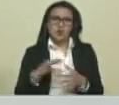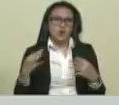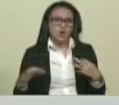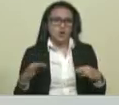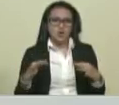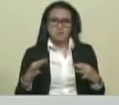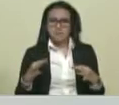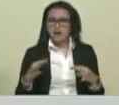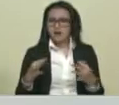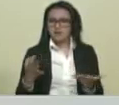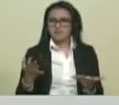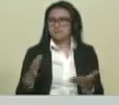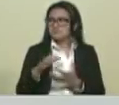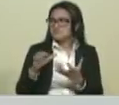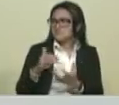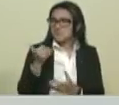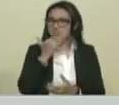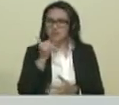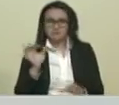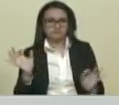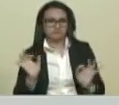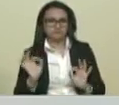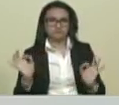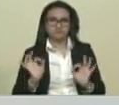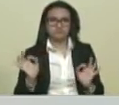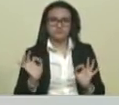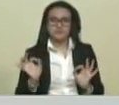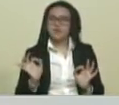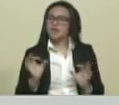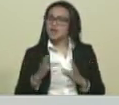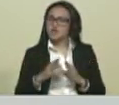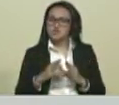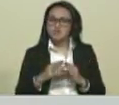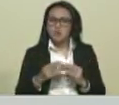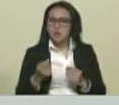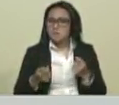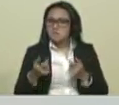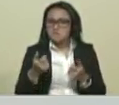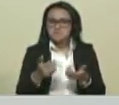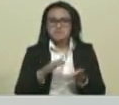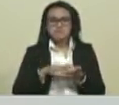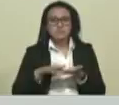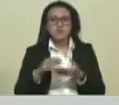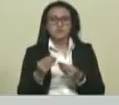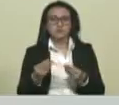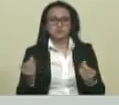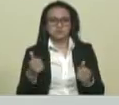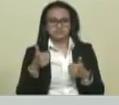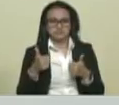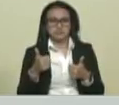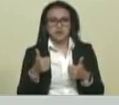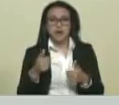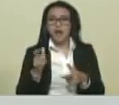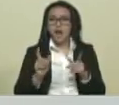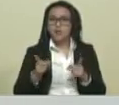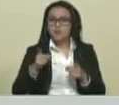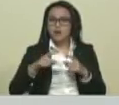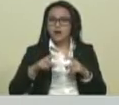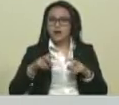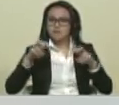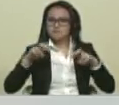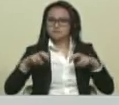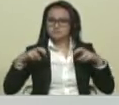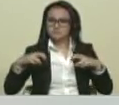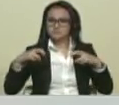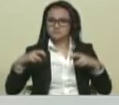fuera de lo común, nada que no se pudiera solventar. Y en cuanto a las mesas con retardo, no sé si escuchaste